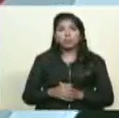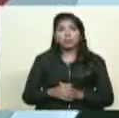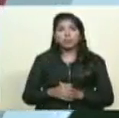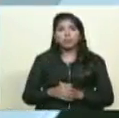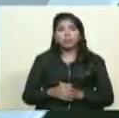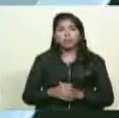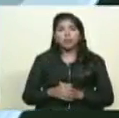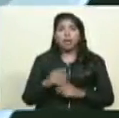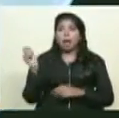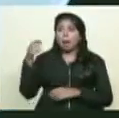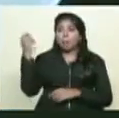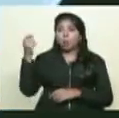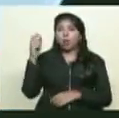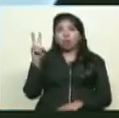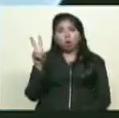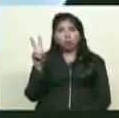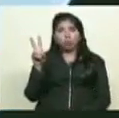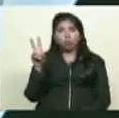En Apure, 2.